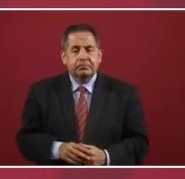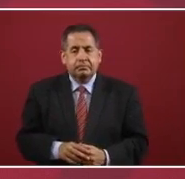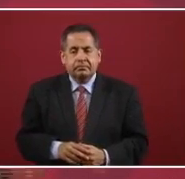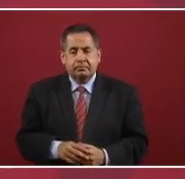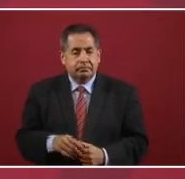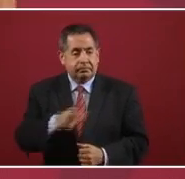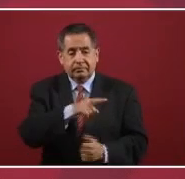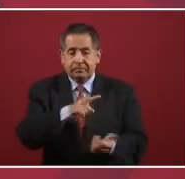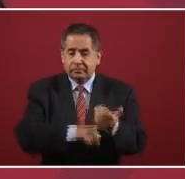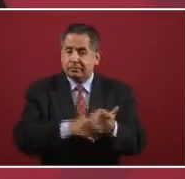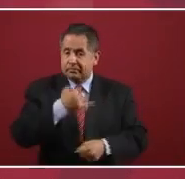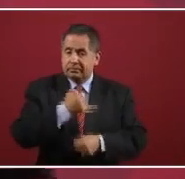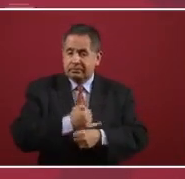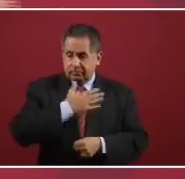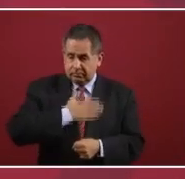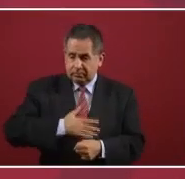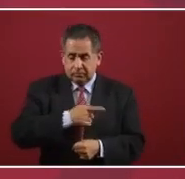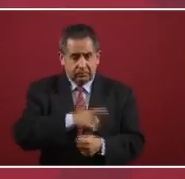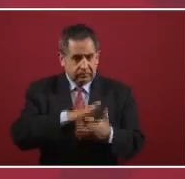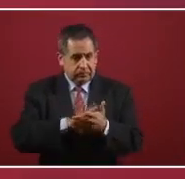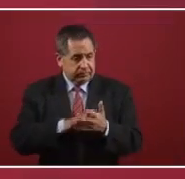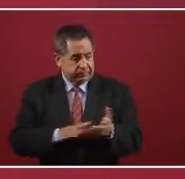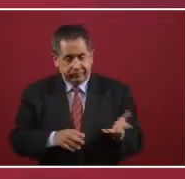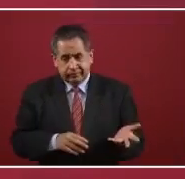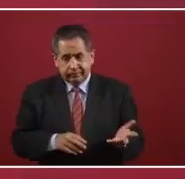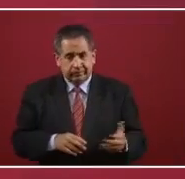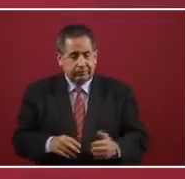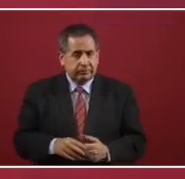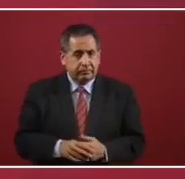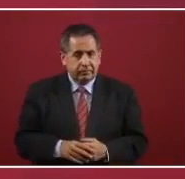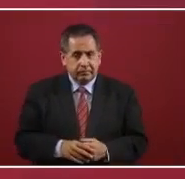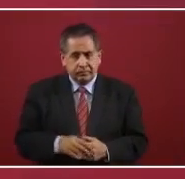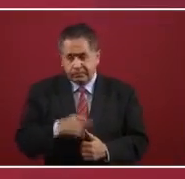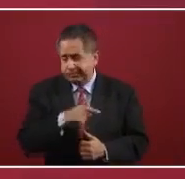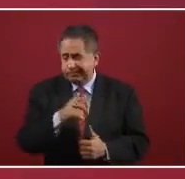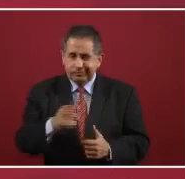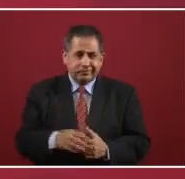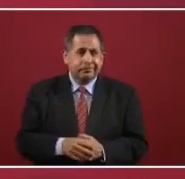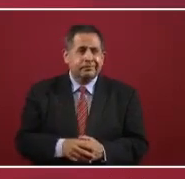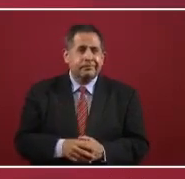que injustamente esté en la cárcel son